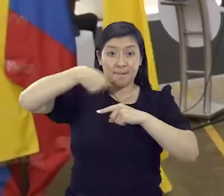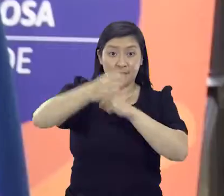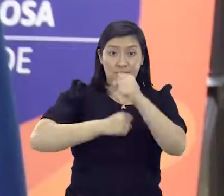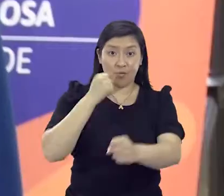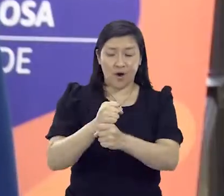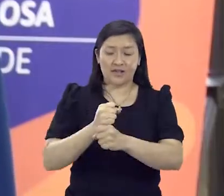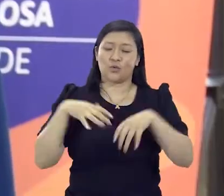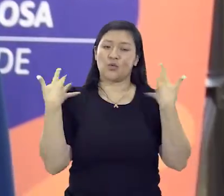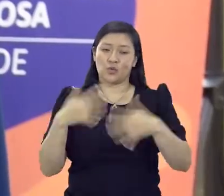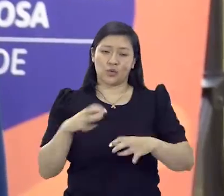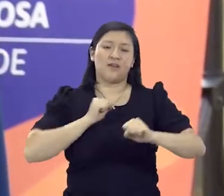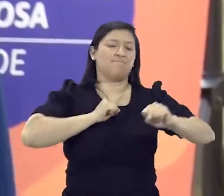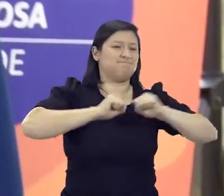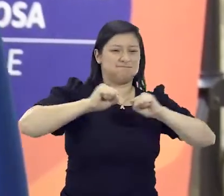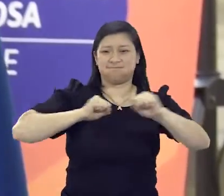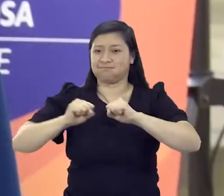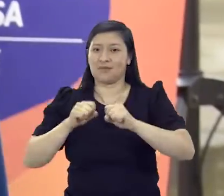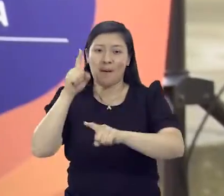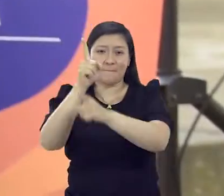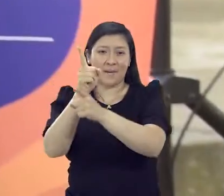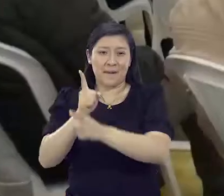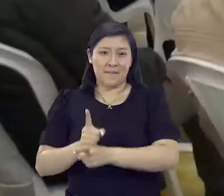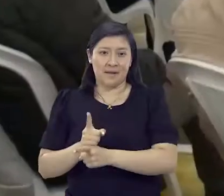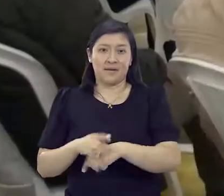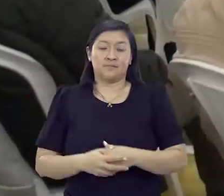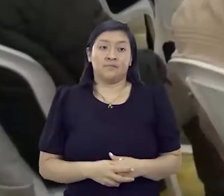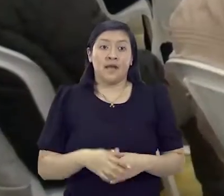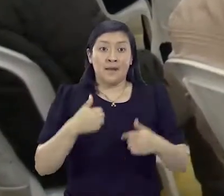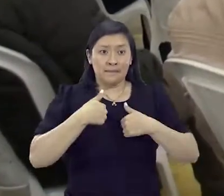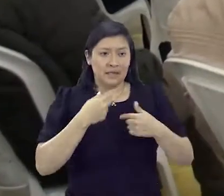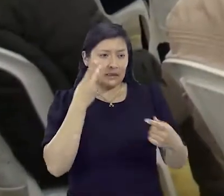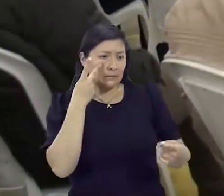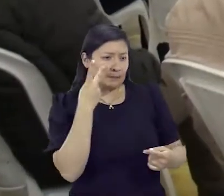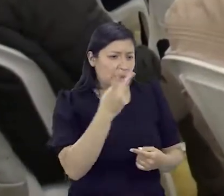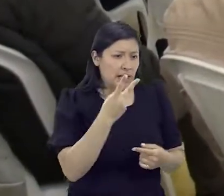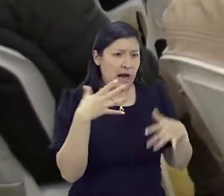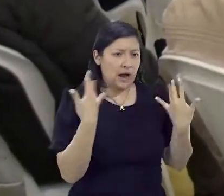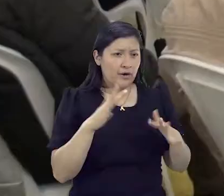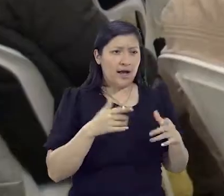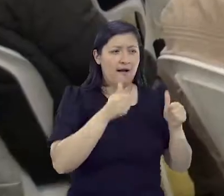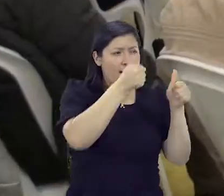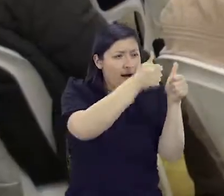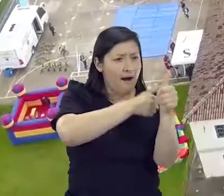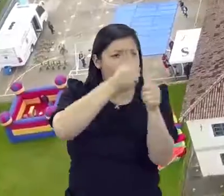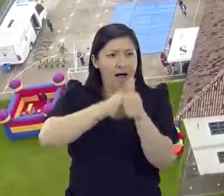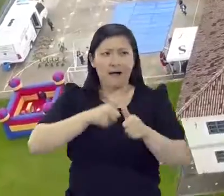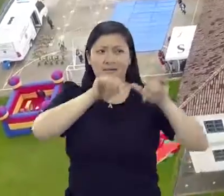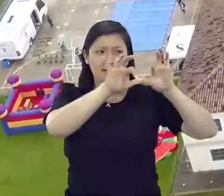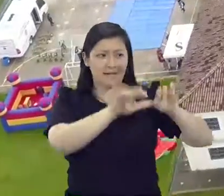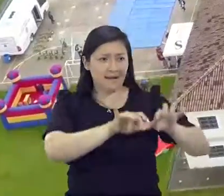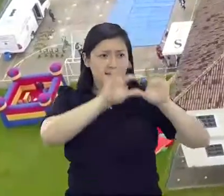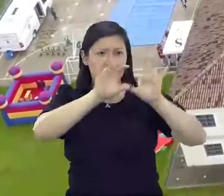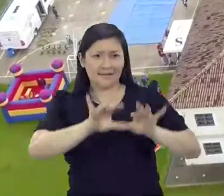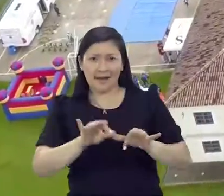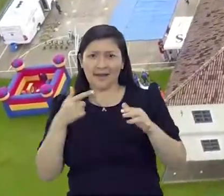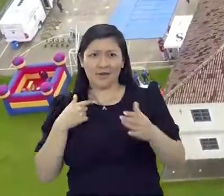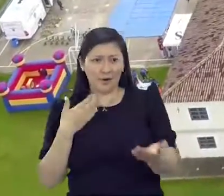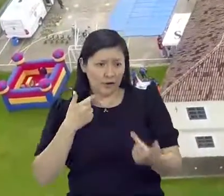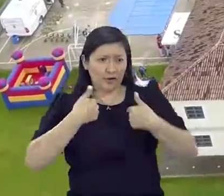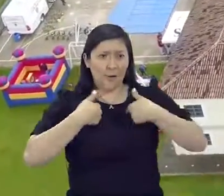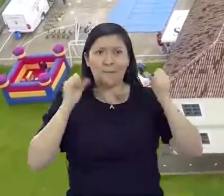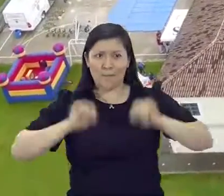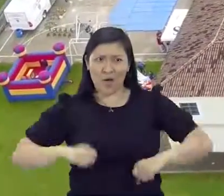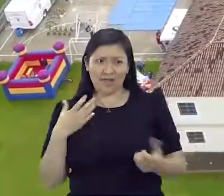año va a ser un año de ejecuciones me parece novedoso e interesante porque cada secretaria cada cada